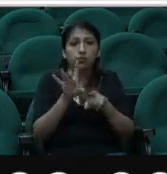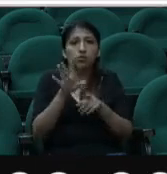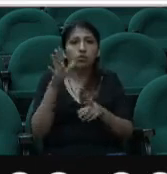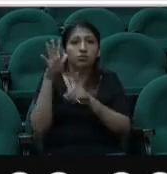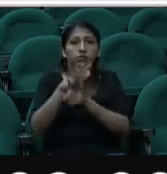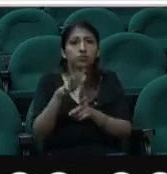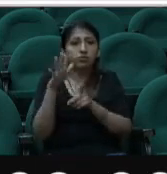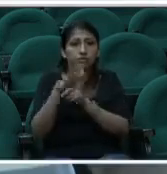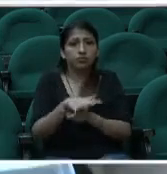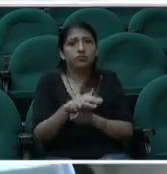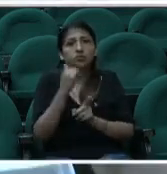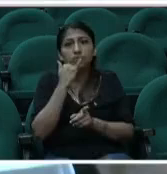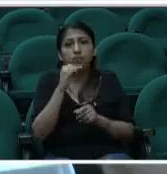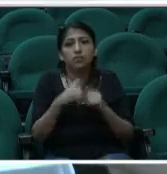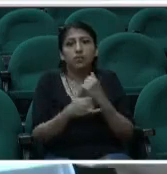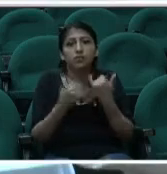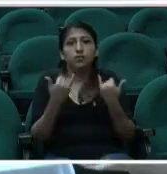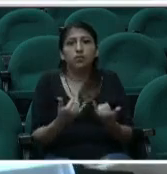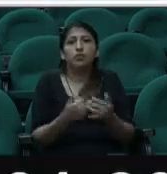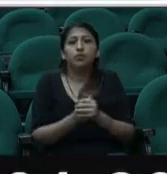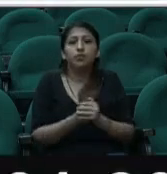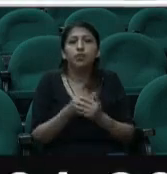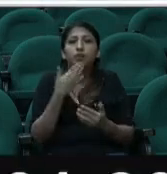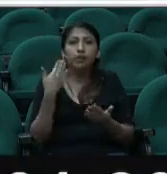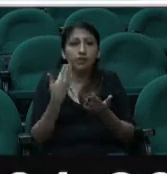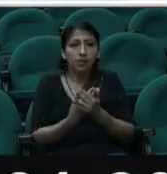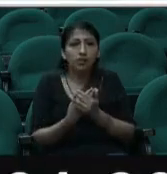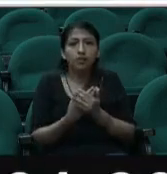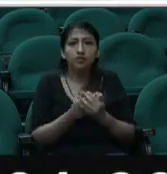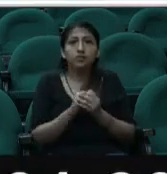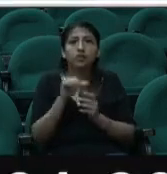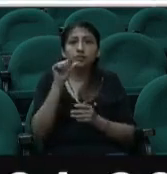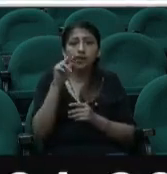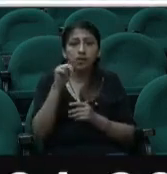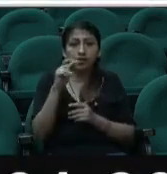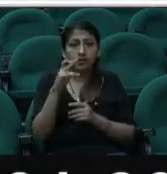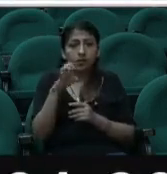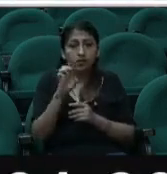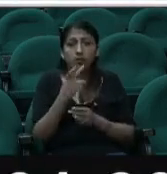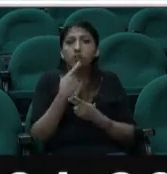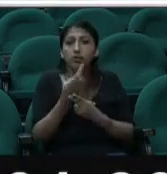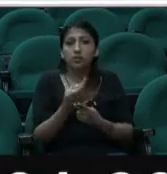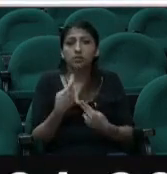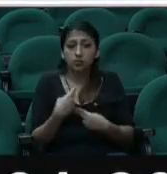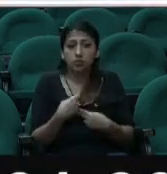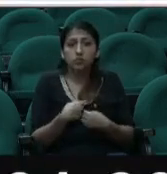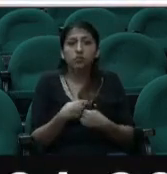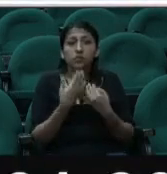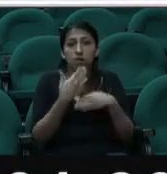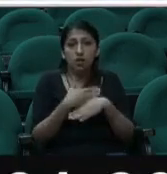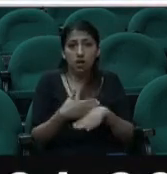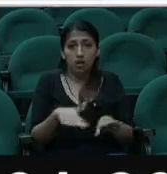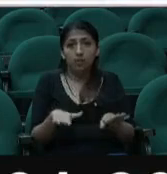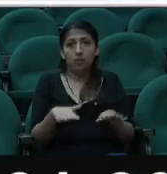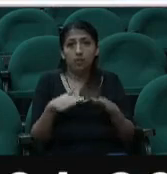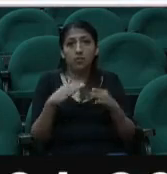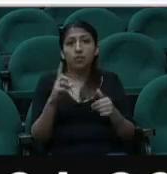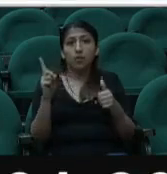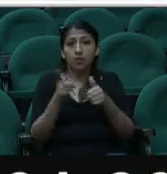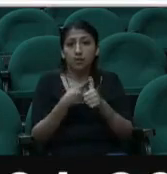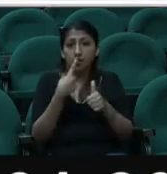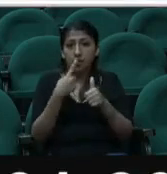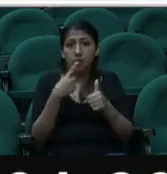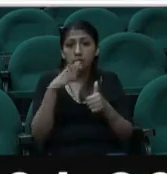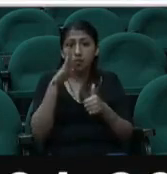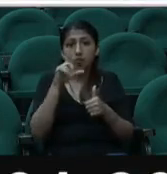corrupción que es el mayor mal del país hoy gracias al candidato andréi granda por su respuesta se ha concluido de esta manera el